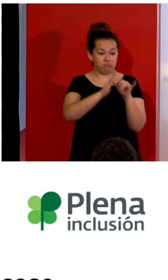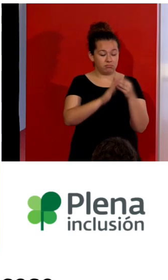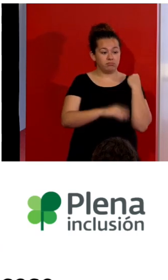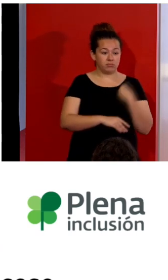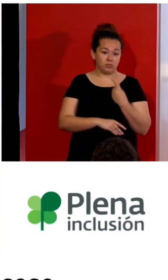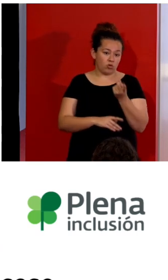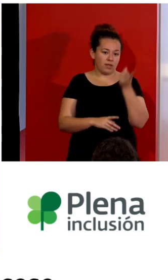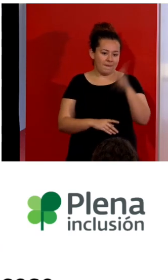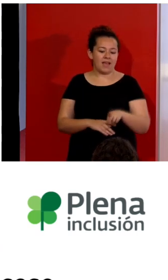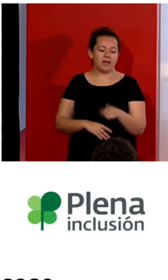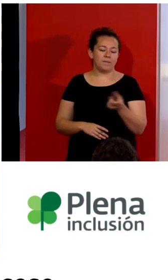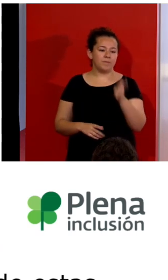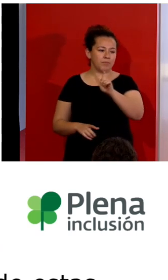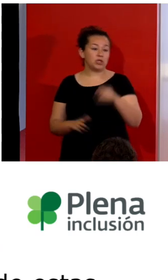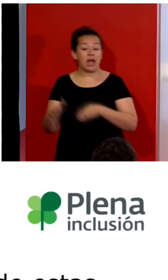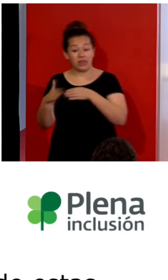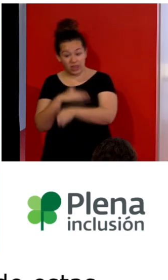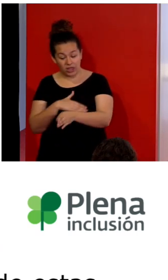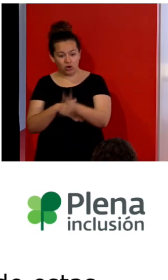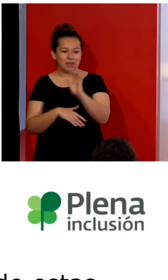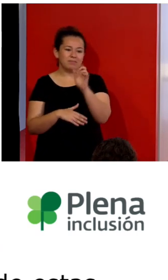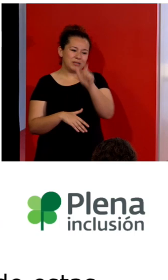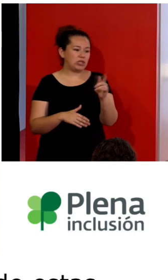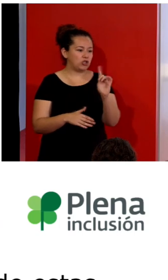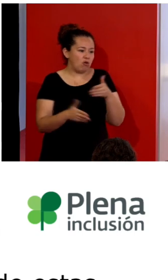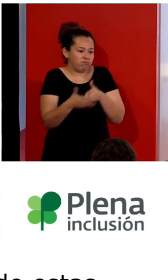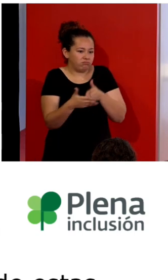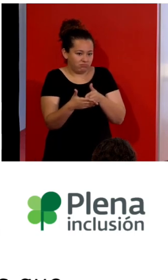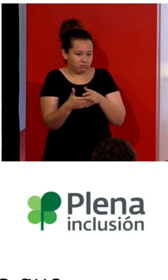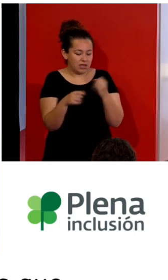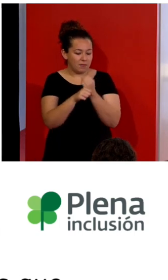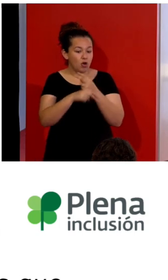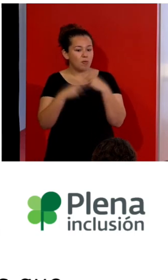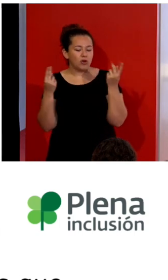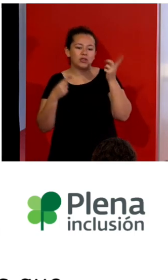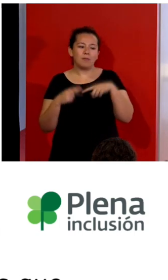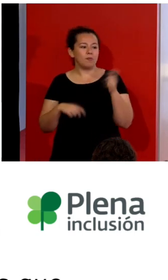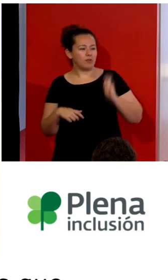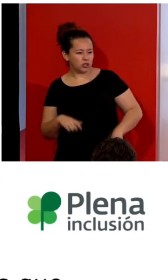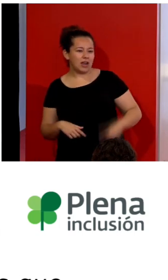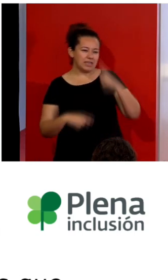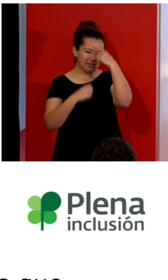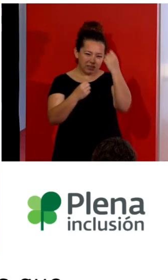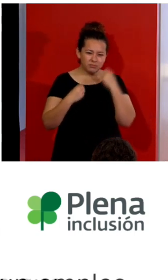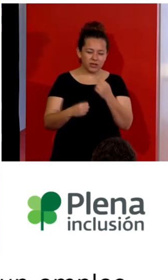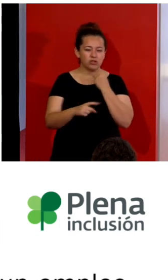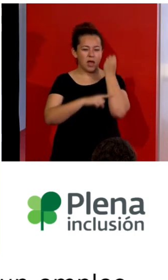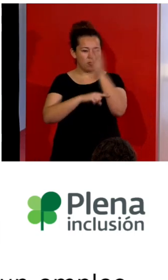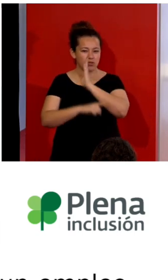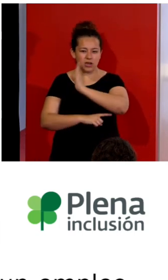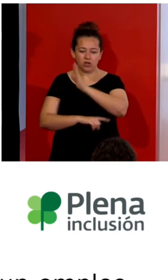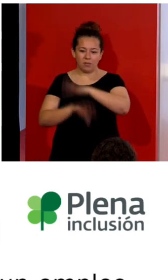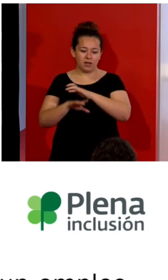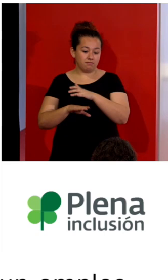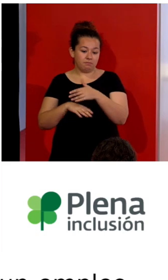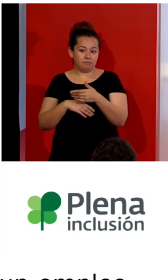modo, personas que accedieron y personas que no han accedido a un empleo público. Hemos entrevistado a profesionales, expertos en el apoyo directo en